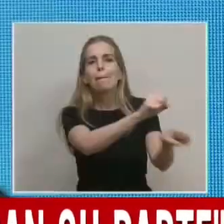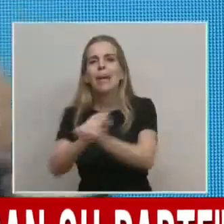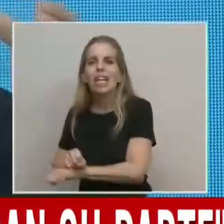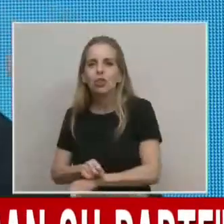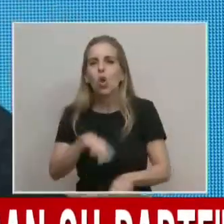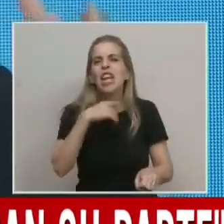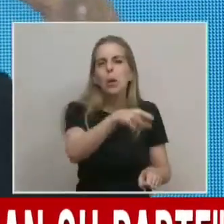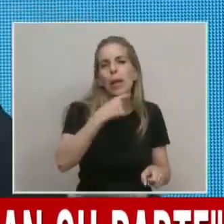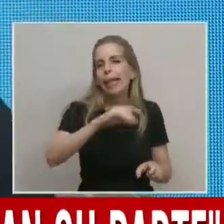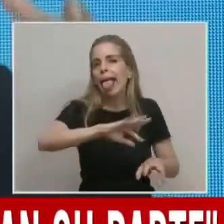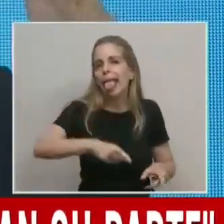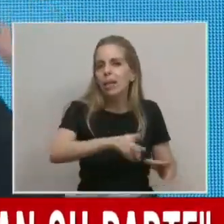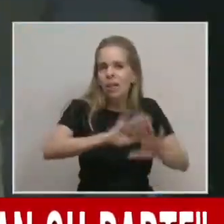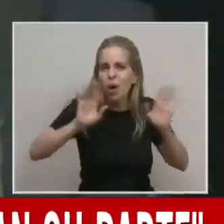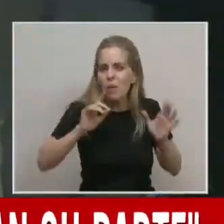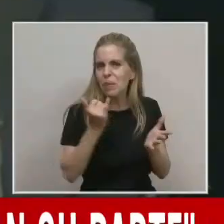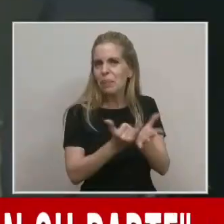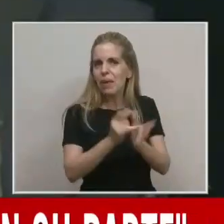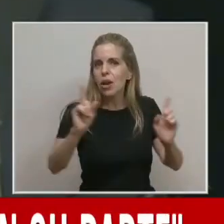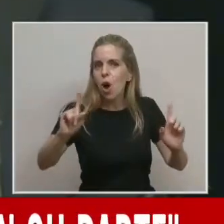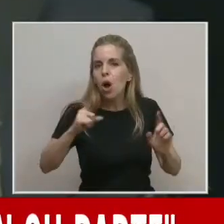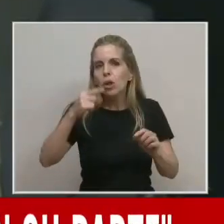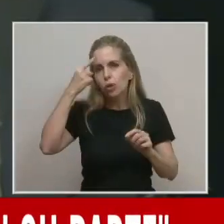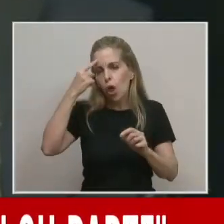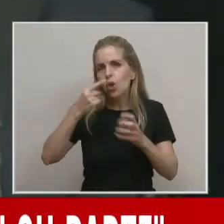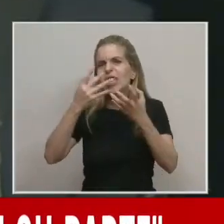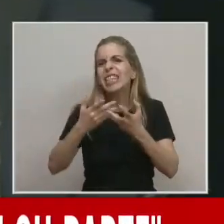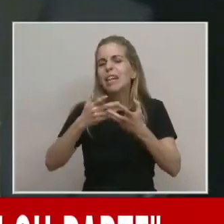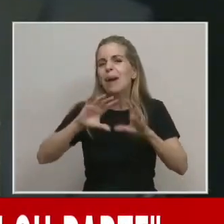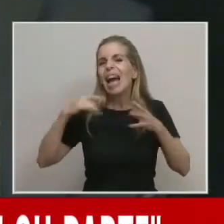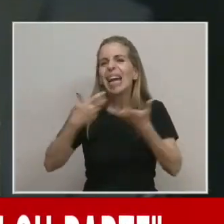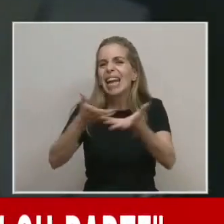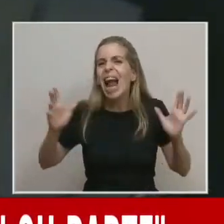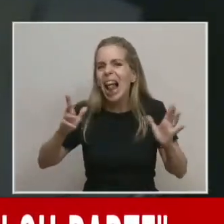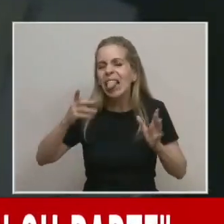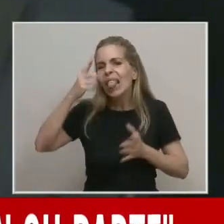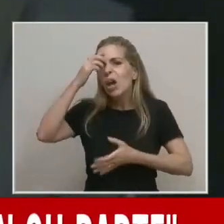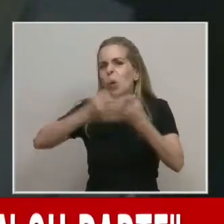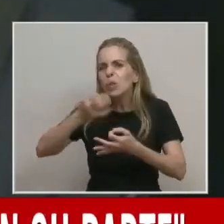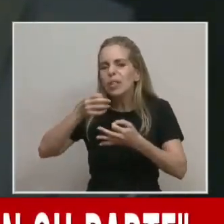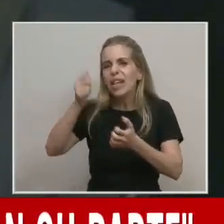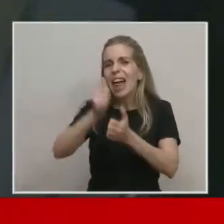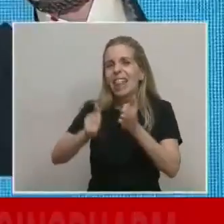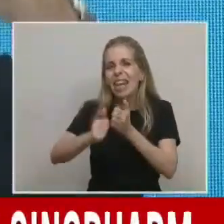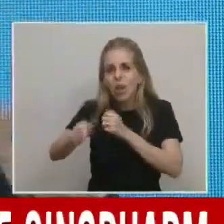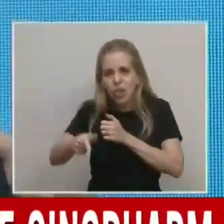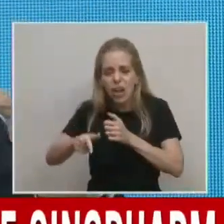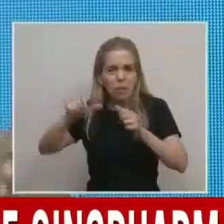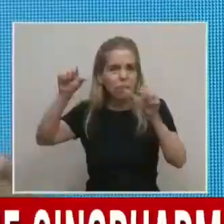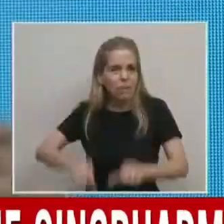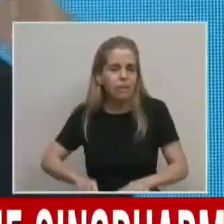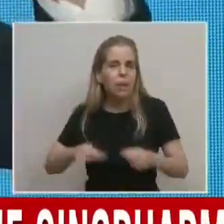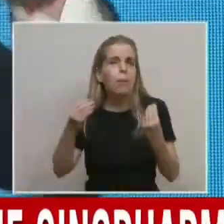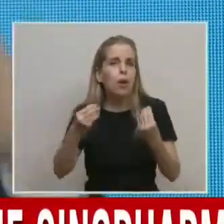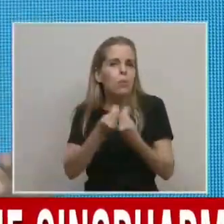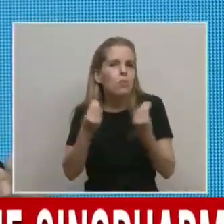Es enjuiciar a un sistema criminal que se ha instalado en un lugar para complicarle la vida a los rosarinos,